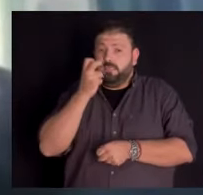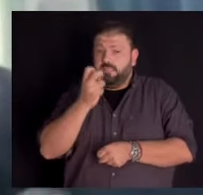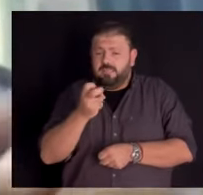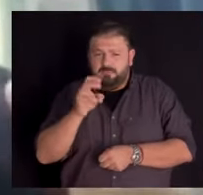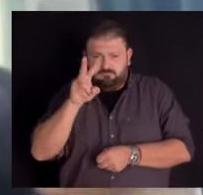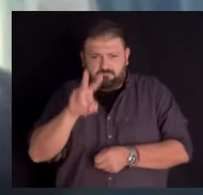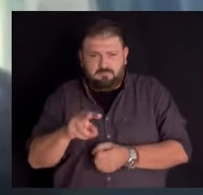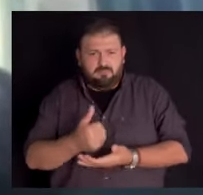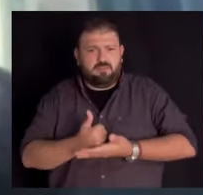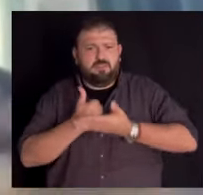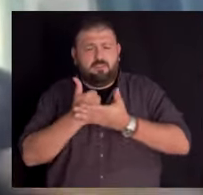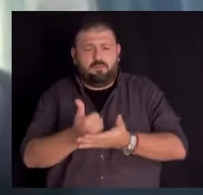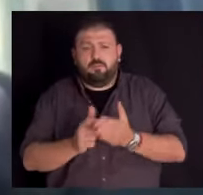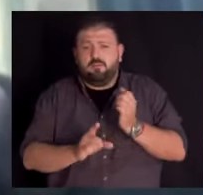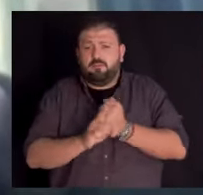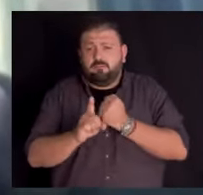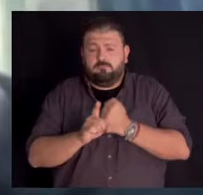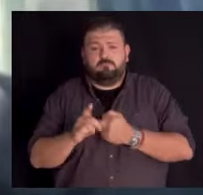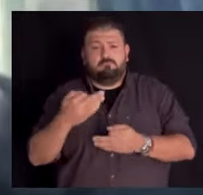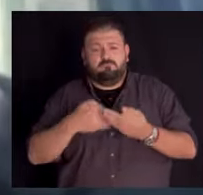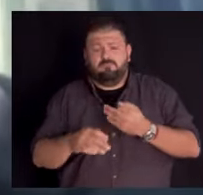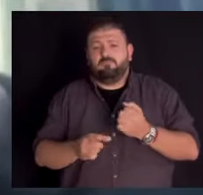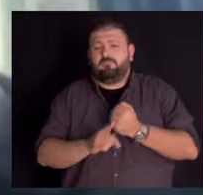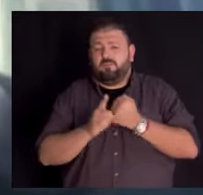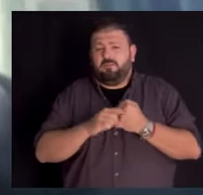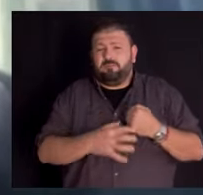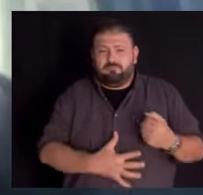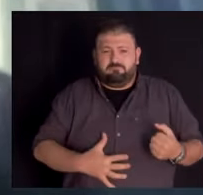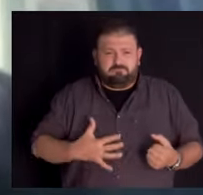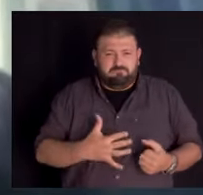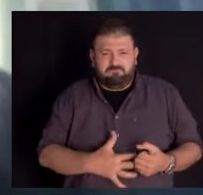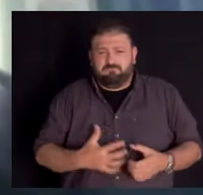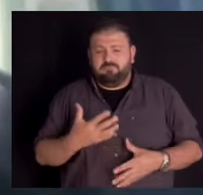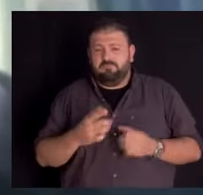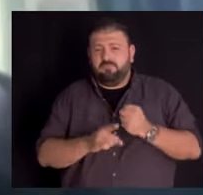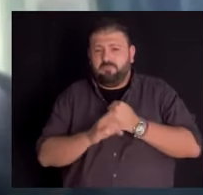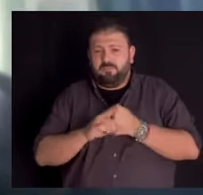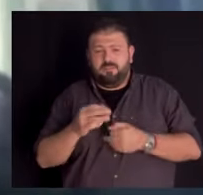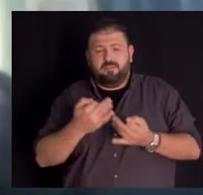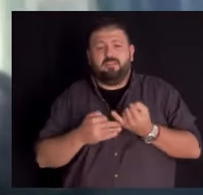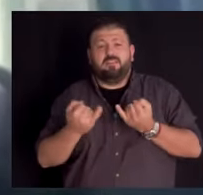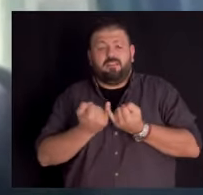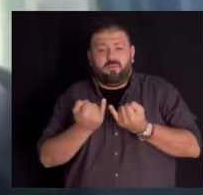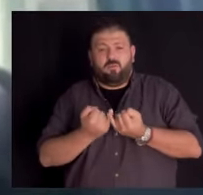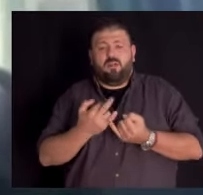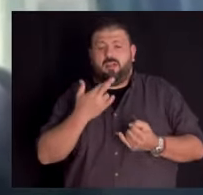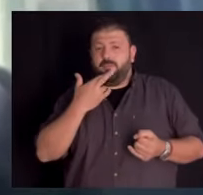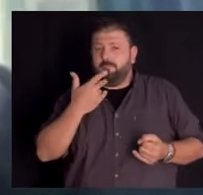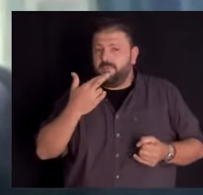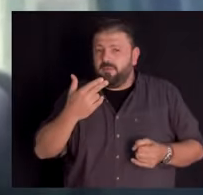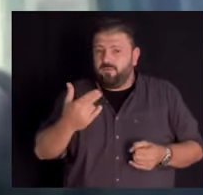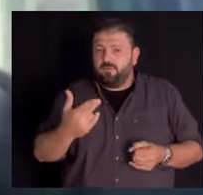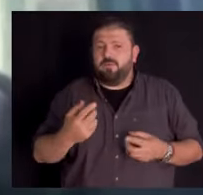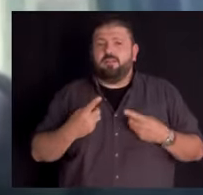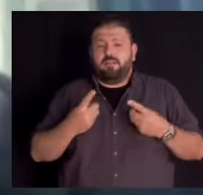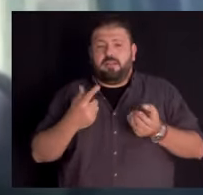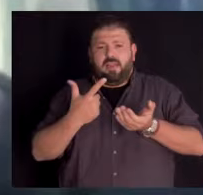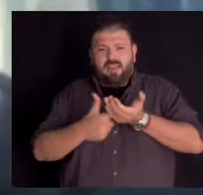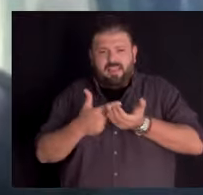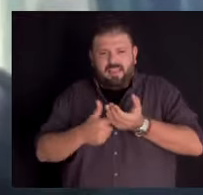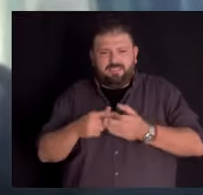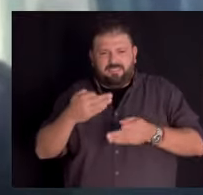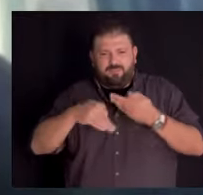también a problemas de úlceras gástricas, ayuda también a metabolizar las grasas en el